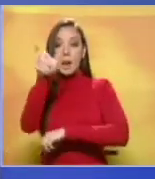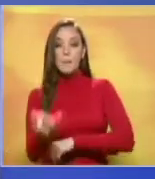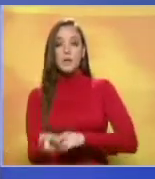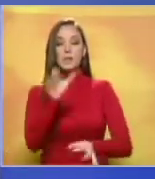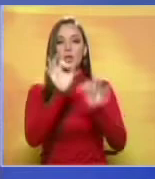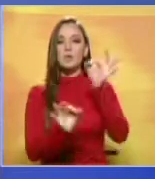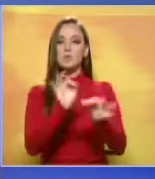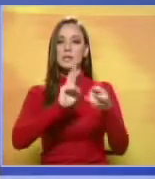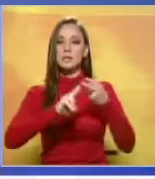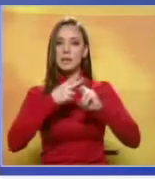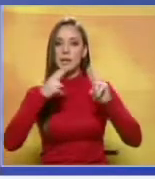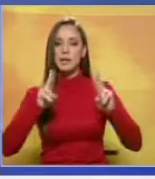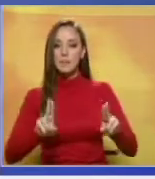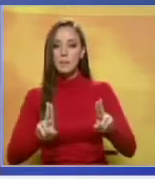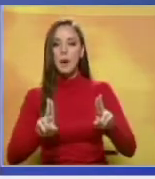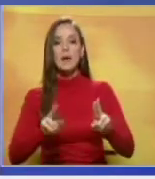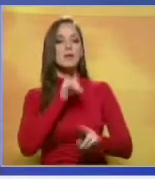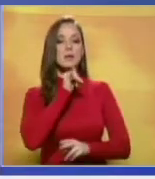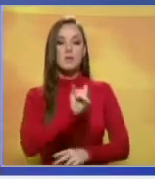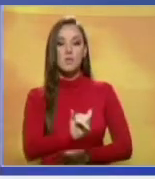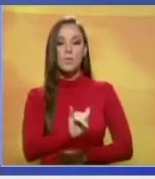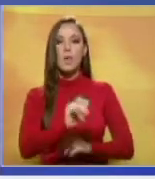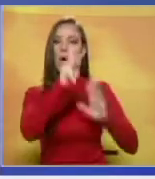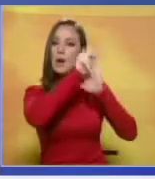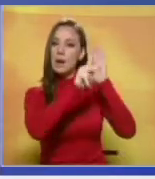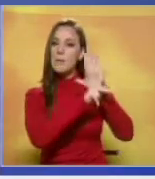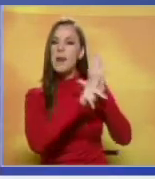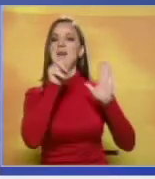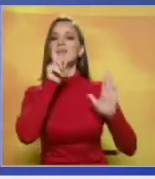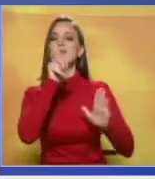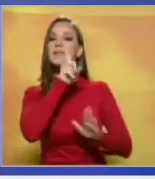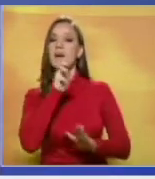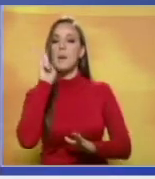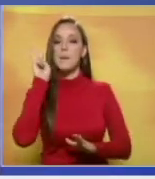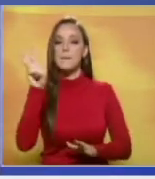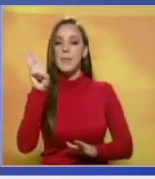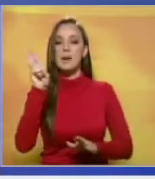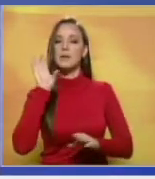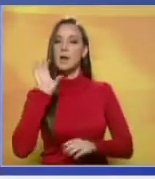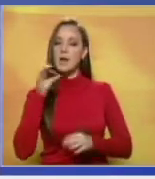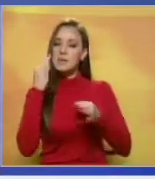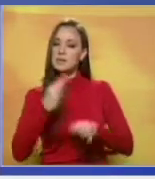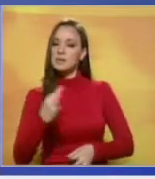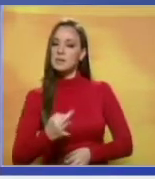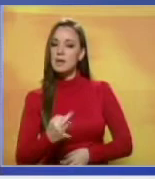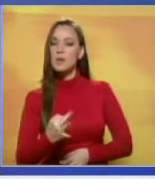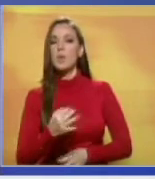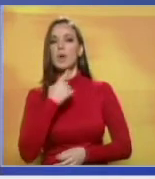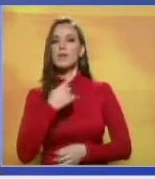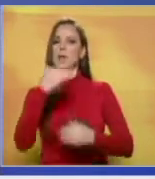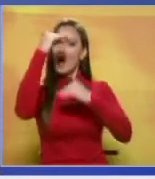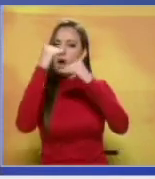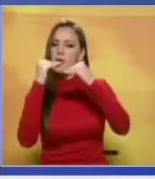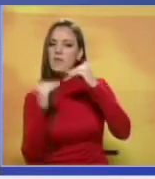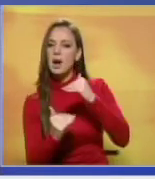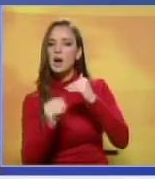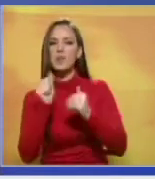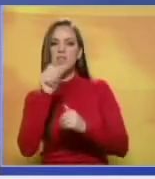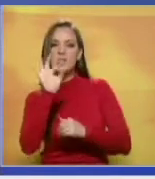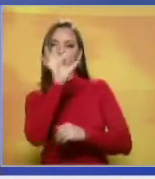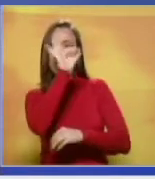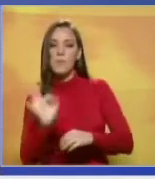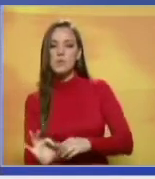justicia y paz miguel rodríguez torres informó que con el plan patria segura han disminuido en 17.1 por ciento los homicidios y en